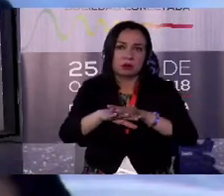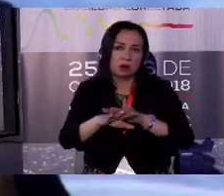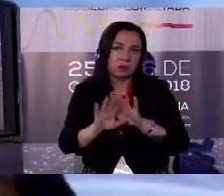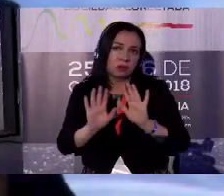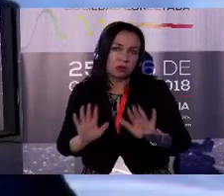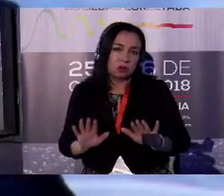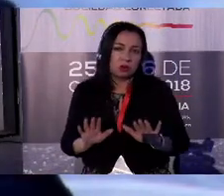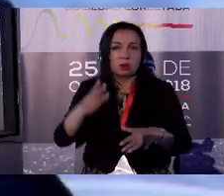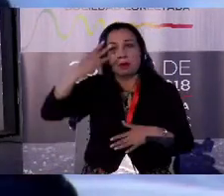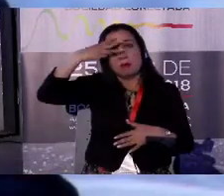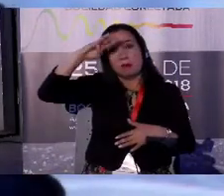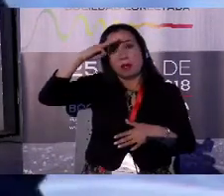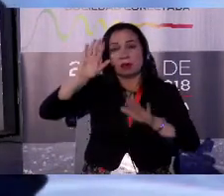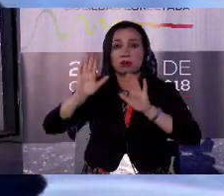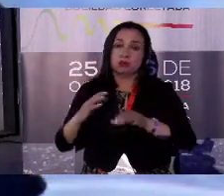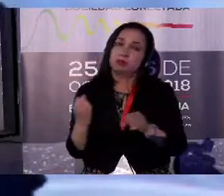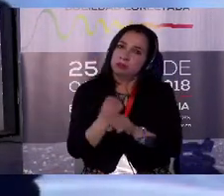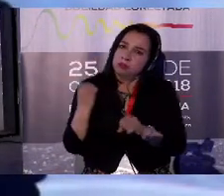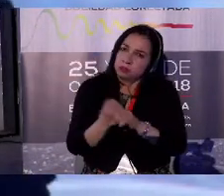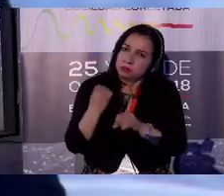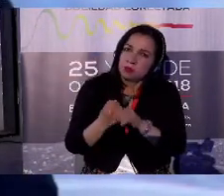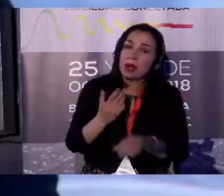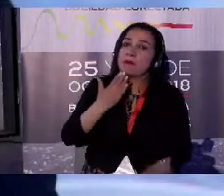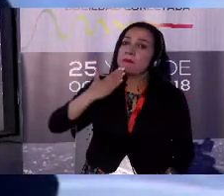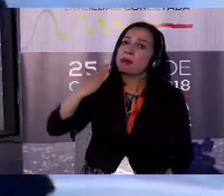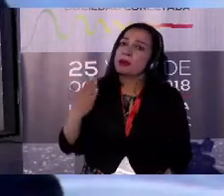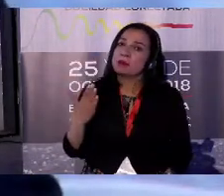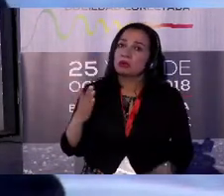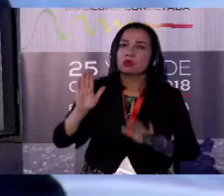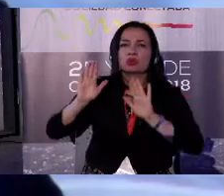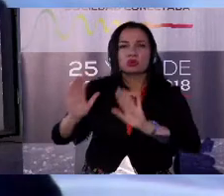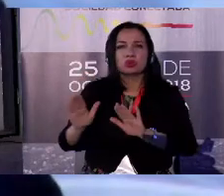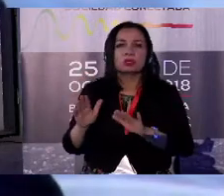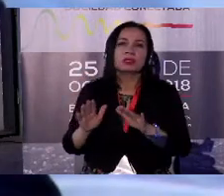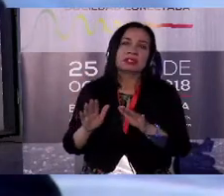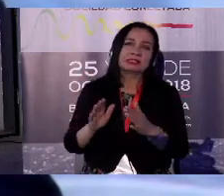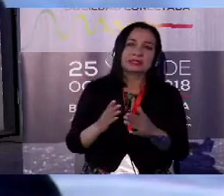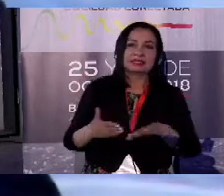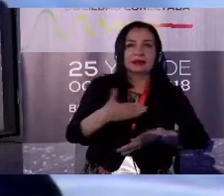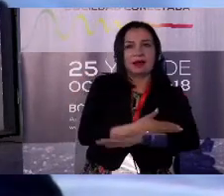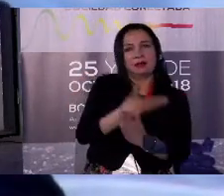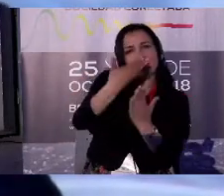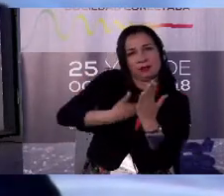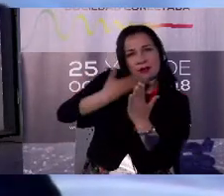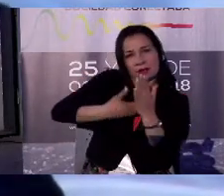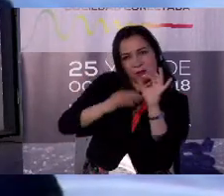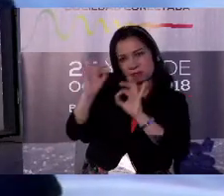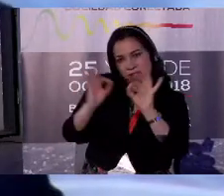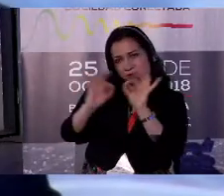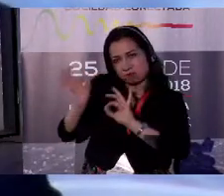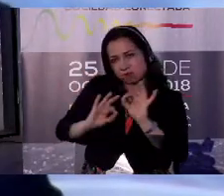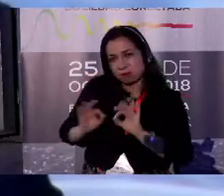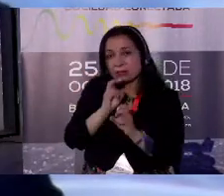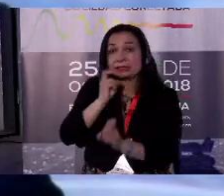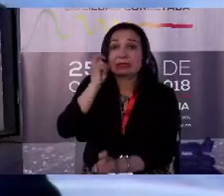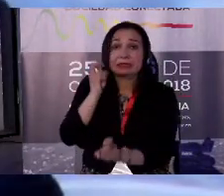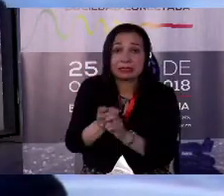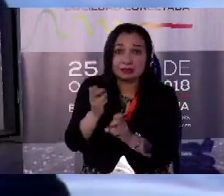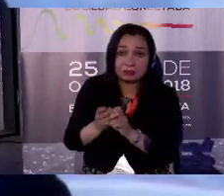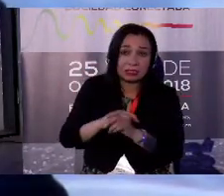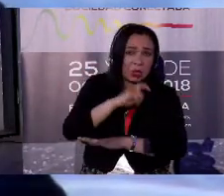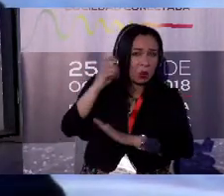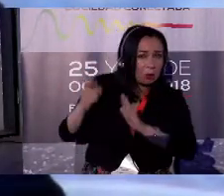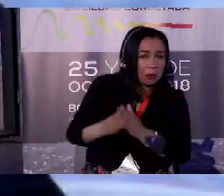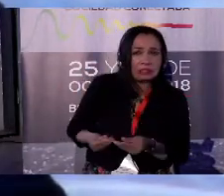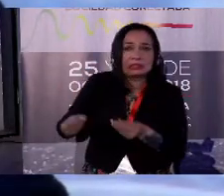vuelta. México ha tratado de trabajar mucho, pero a la hora de pedir un permiso hay millones de trámites engorrosos para cubrir, entonces todavía el despliegue de infraestructura